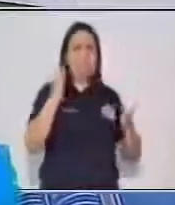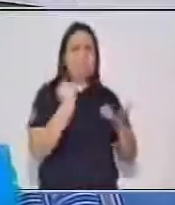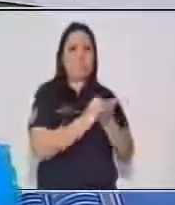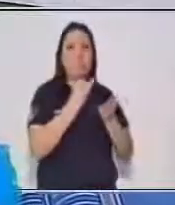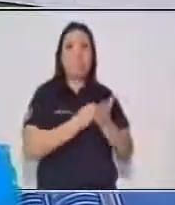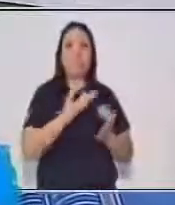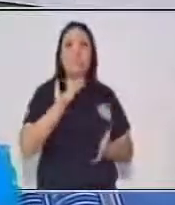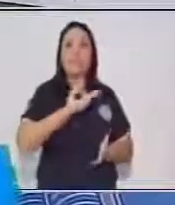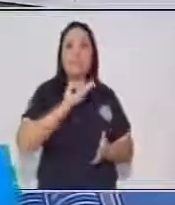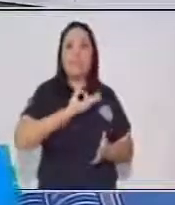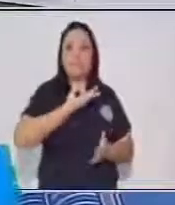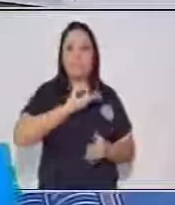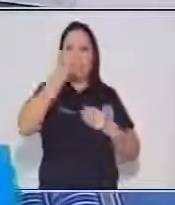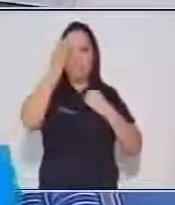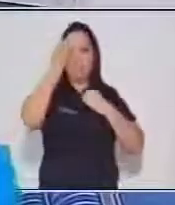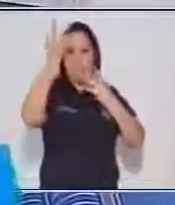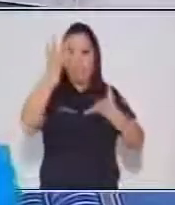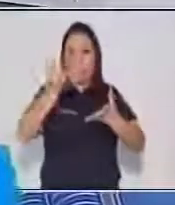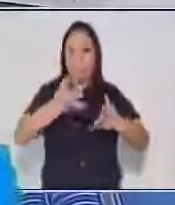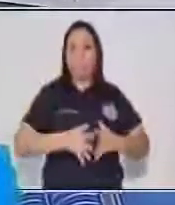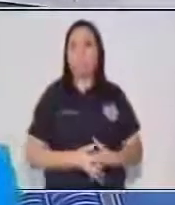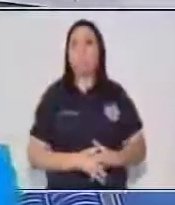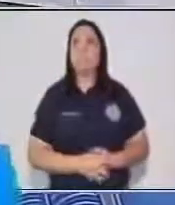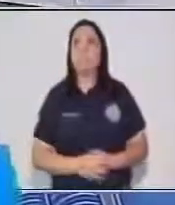calidad de información. Como te decía